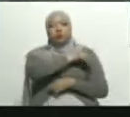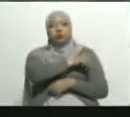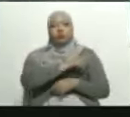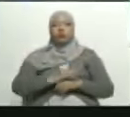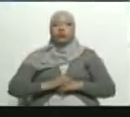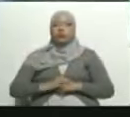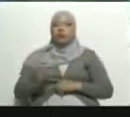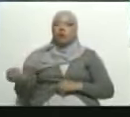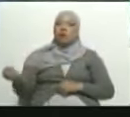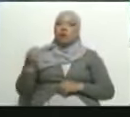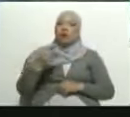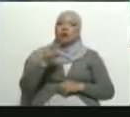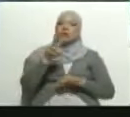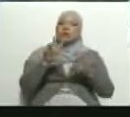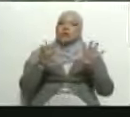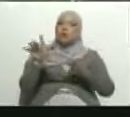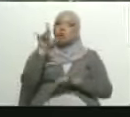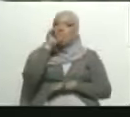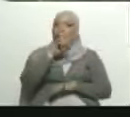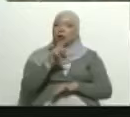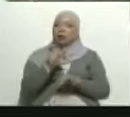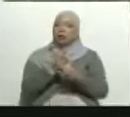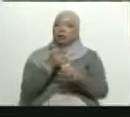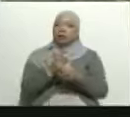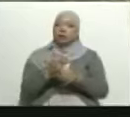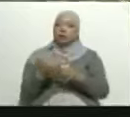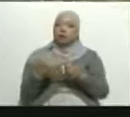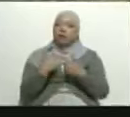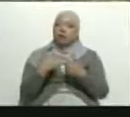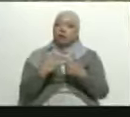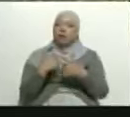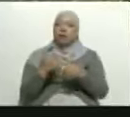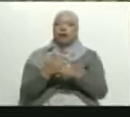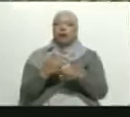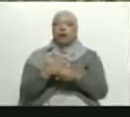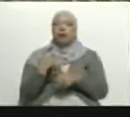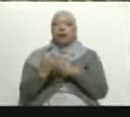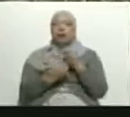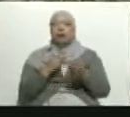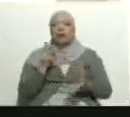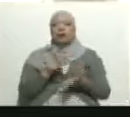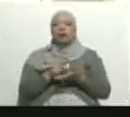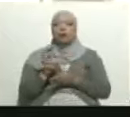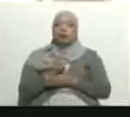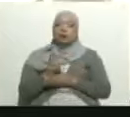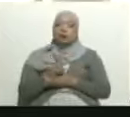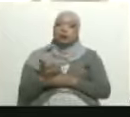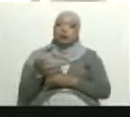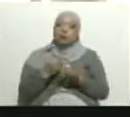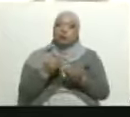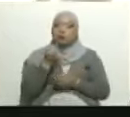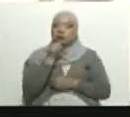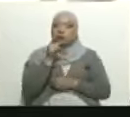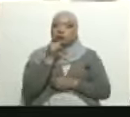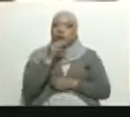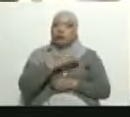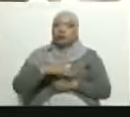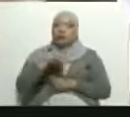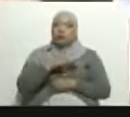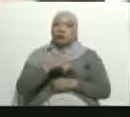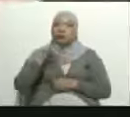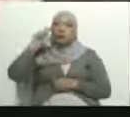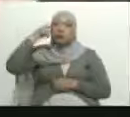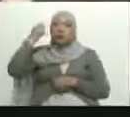más de 75 años el pueblo palestino ha sido víctima del sionismo israelí, con uno de los más grandes genocidios respaldado por